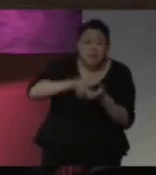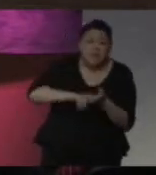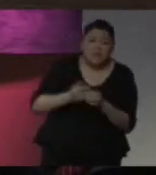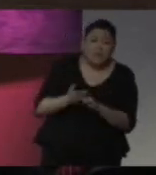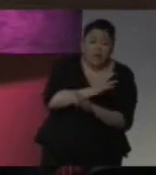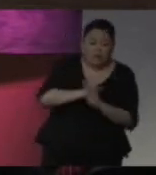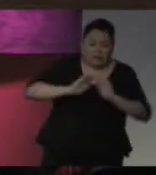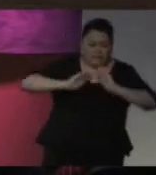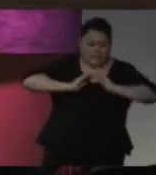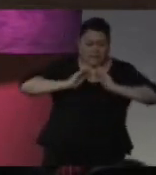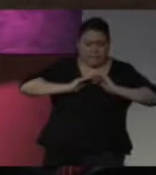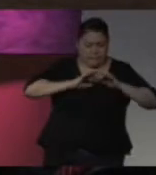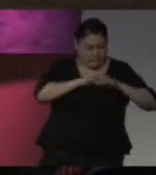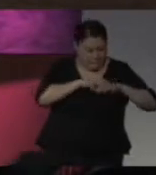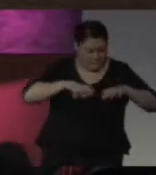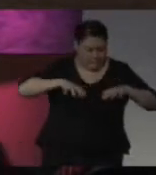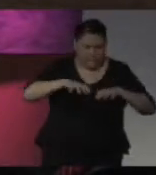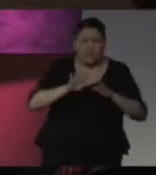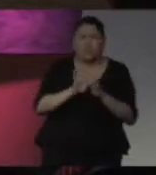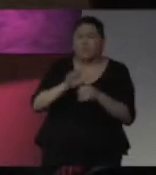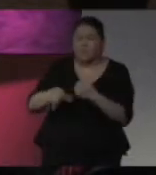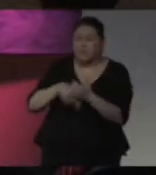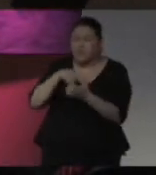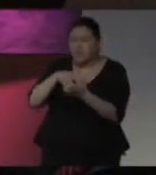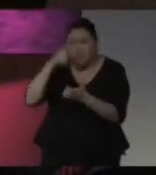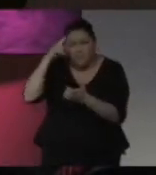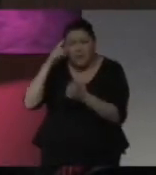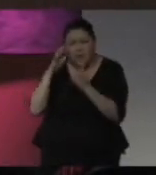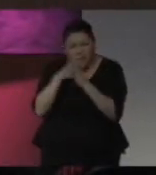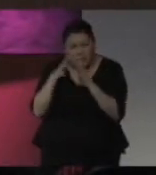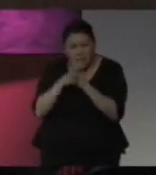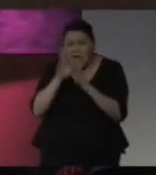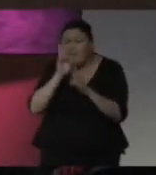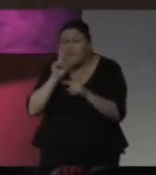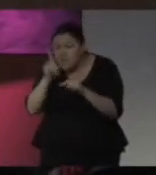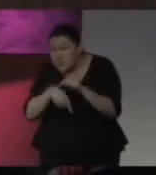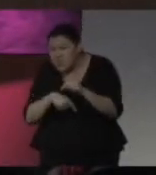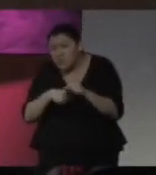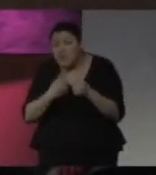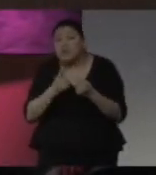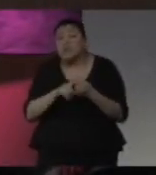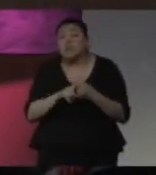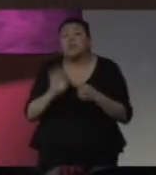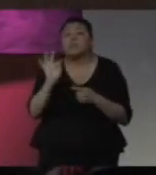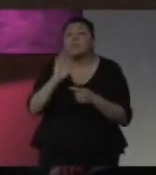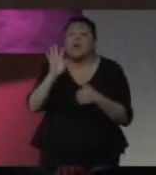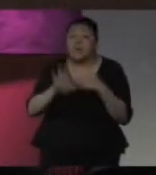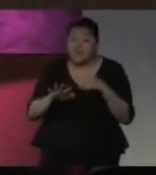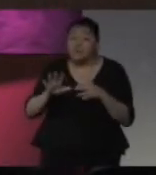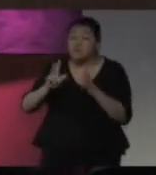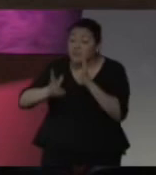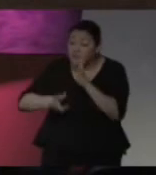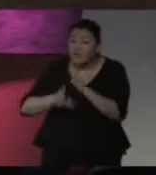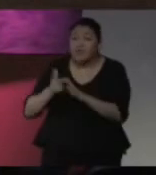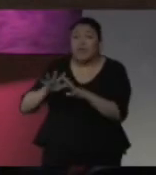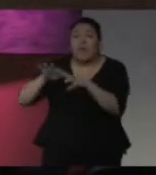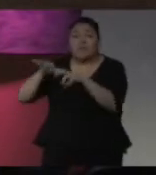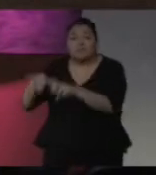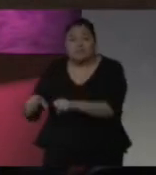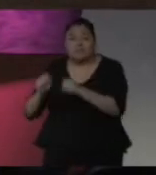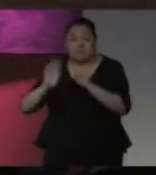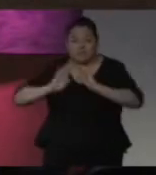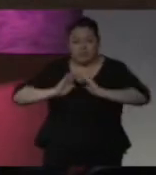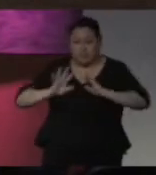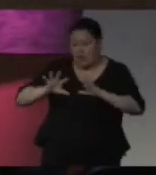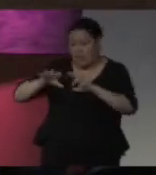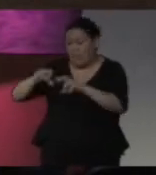las comunidades en el momento de la guerra. Son lugares donde hay una especie de repetición de ocupación militar, aunque